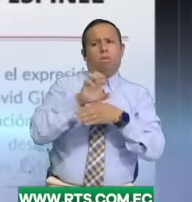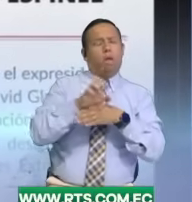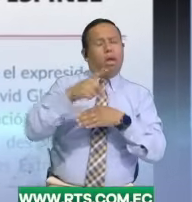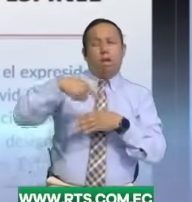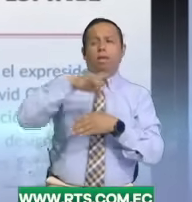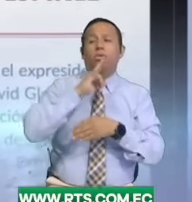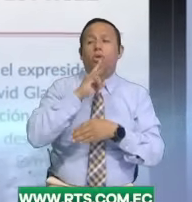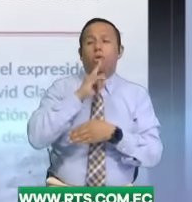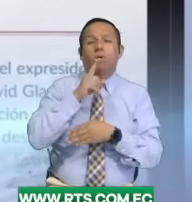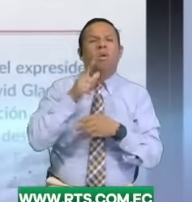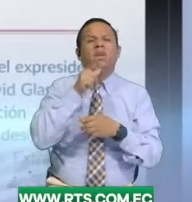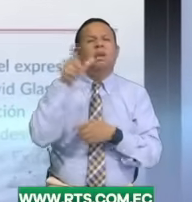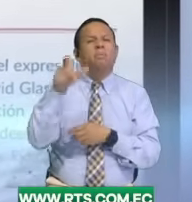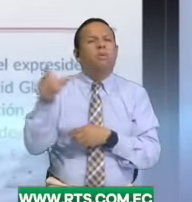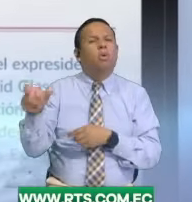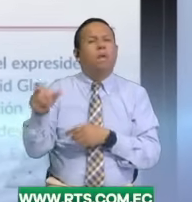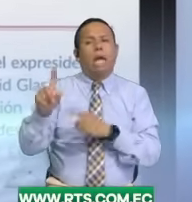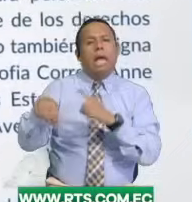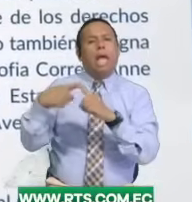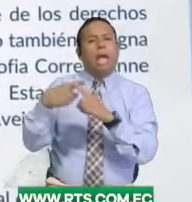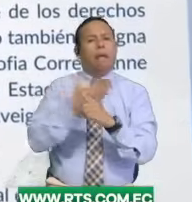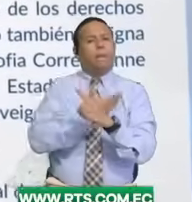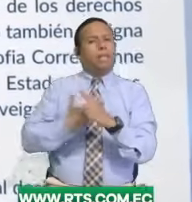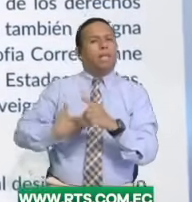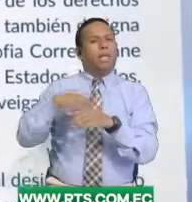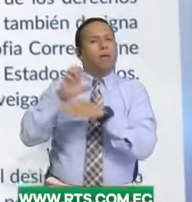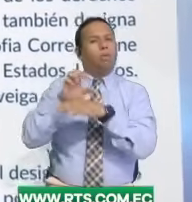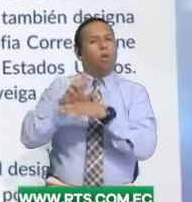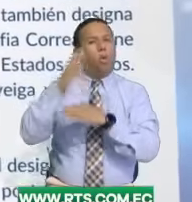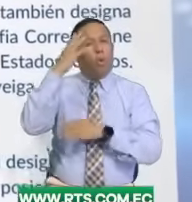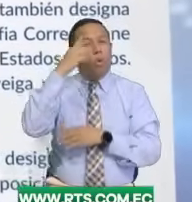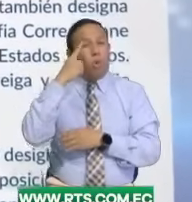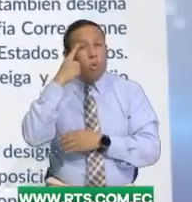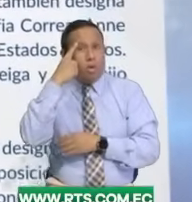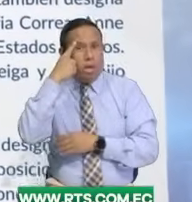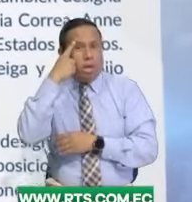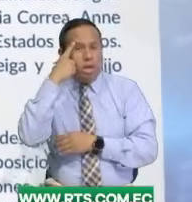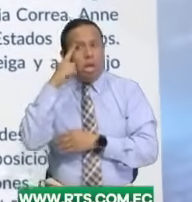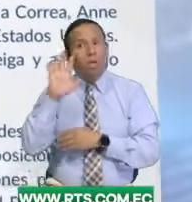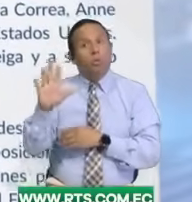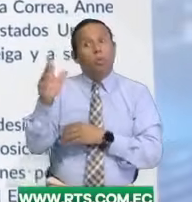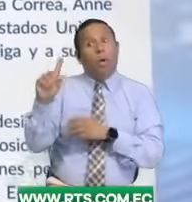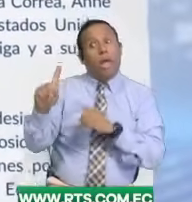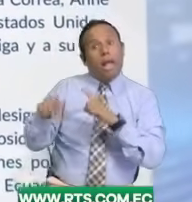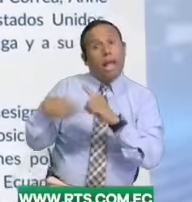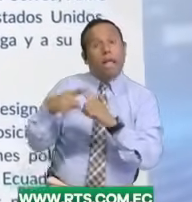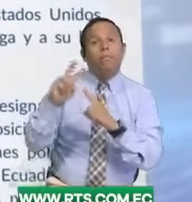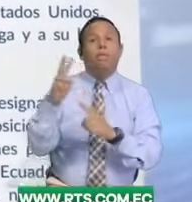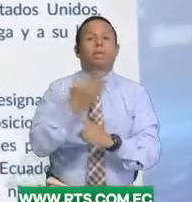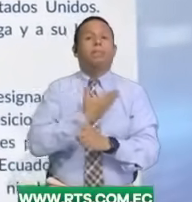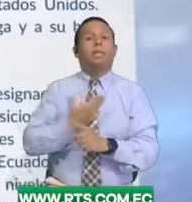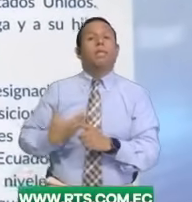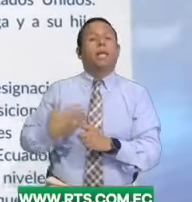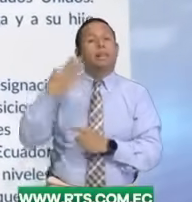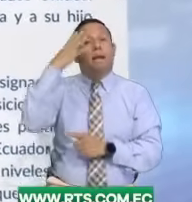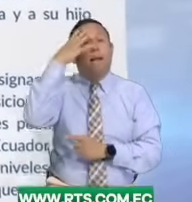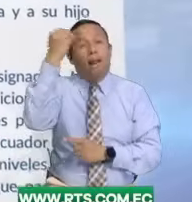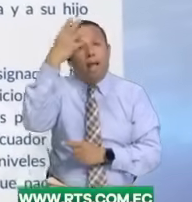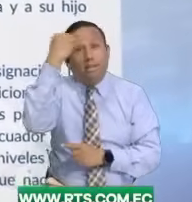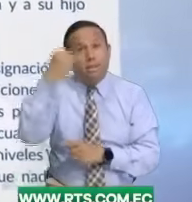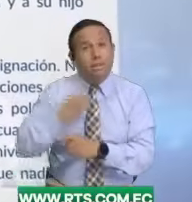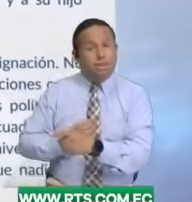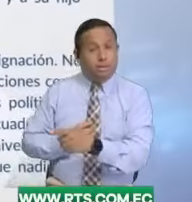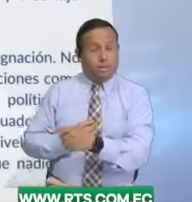ex mandatario Rafael Correa Delgado y su ex vicepresidente Jorge Glass Espinel. En el comunicado indica que